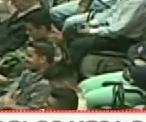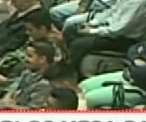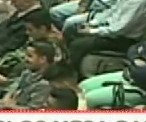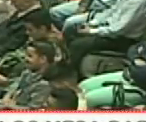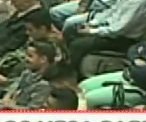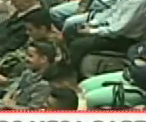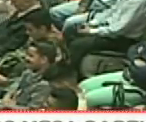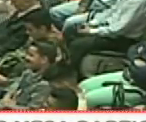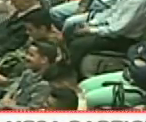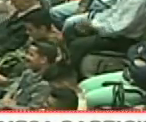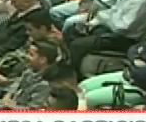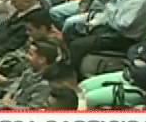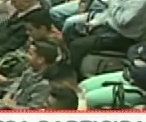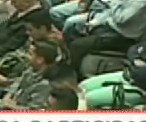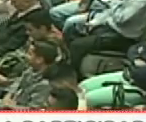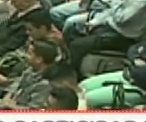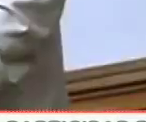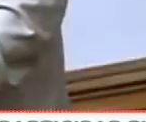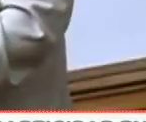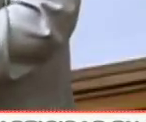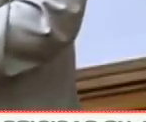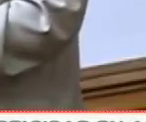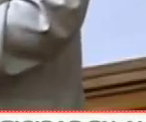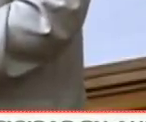Ya declinó a favor mío.